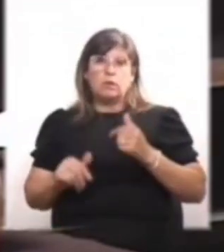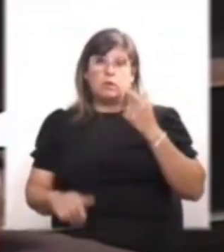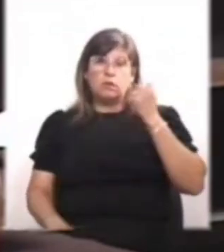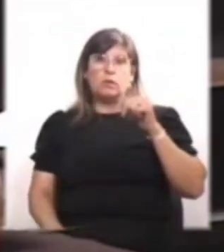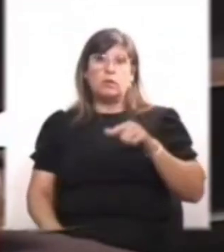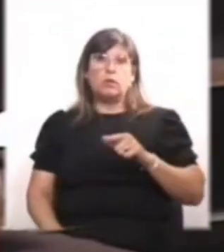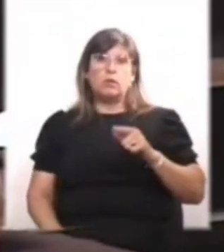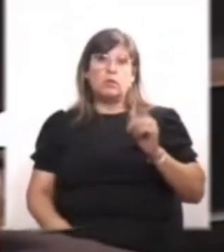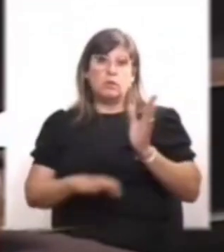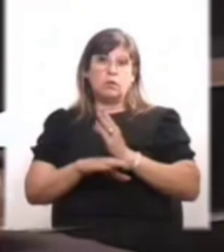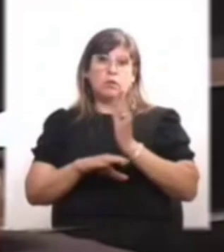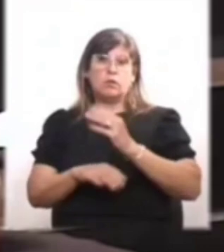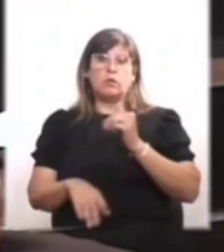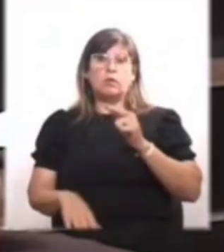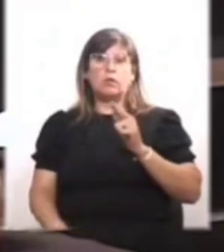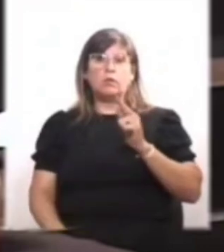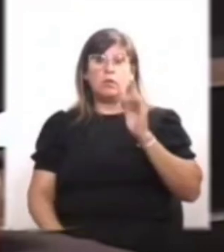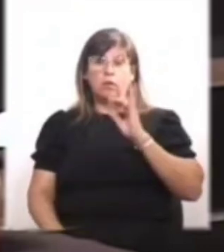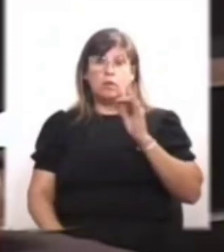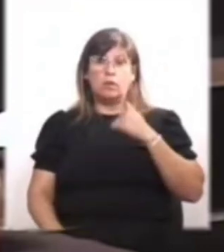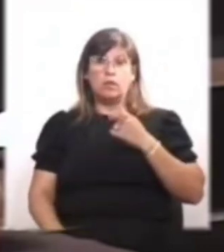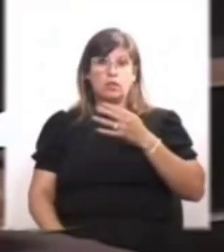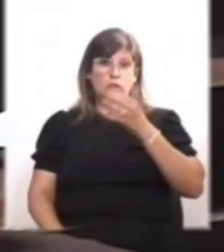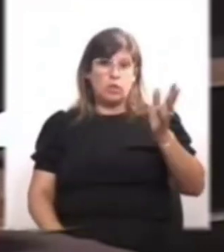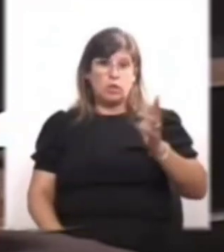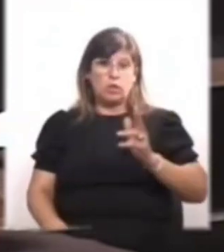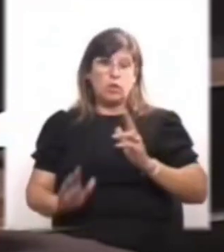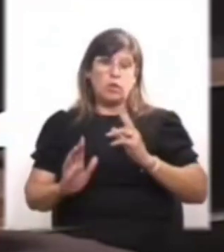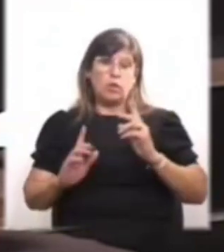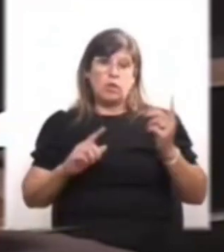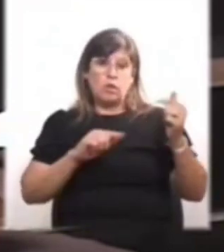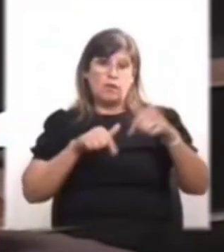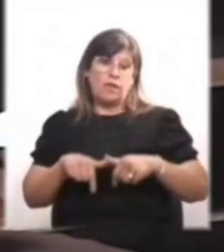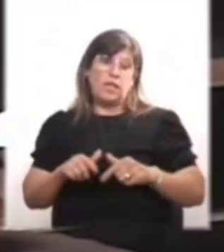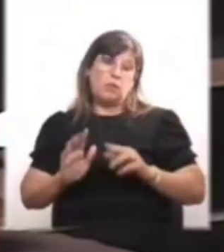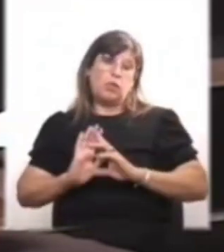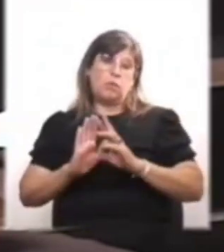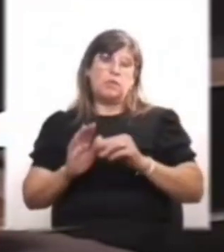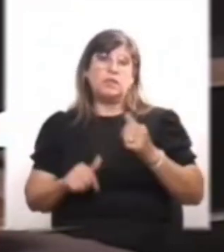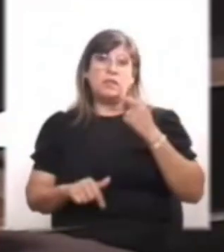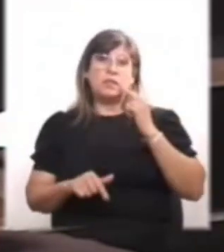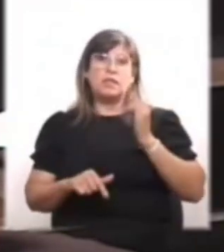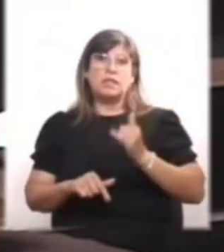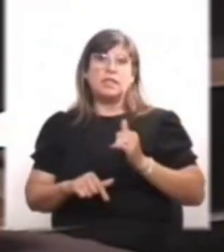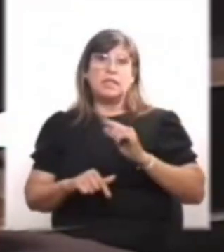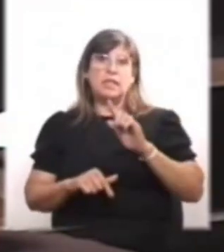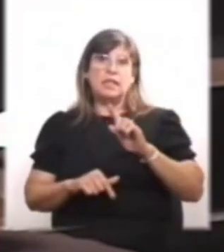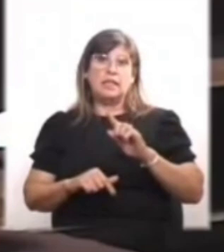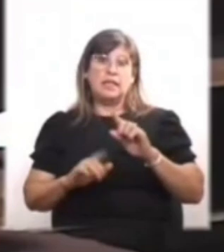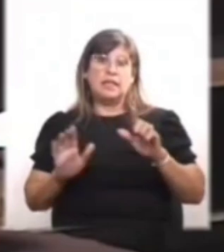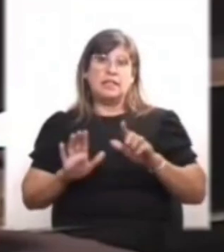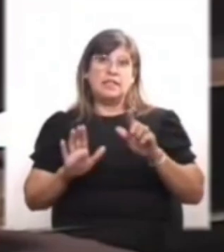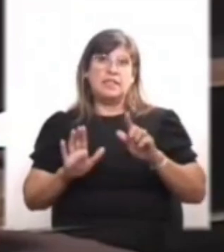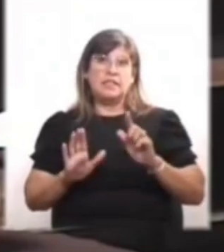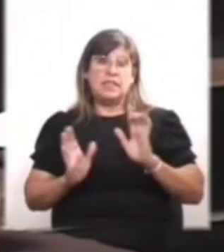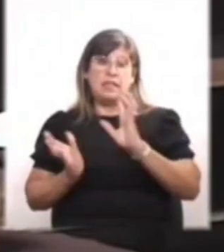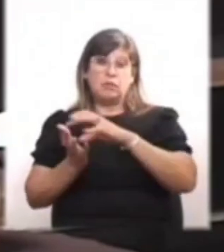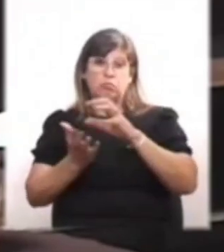Nacional de Productores de Leche manifestó que venimos en representación de los productores de leche que tienen 17